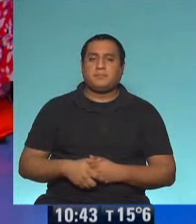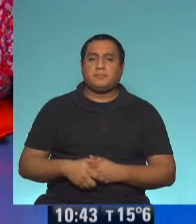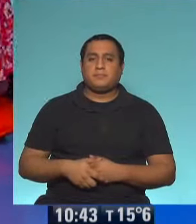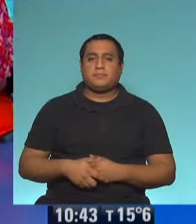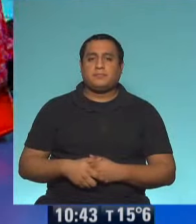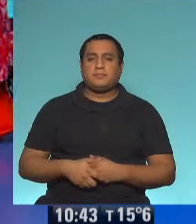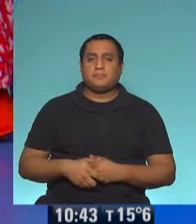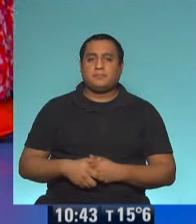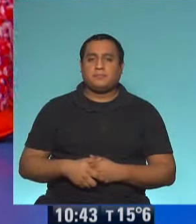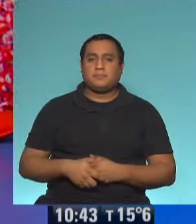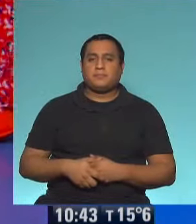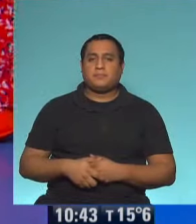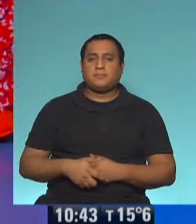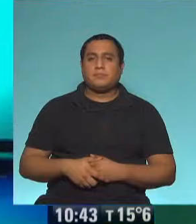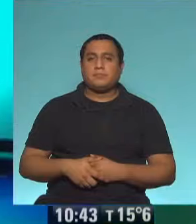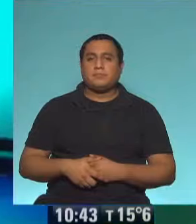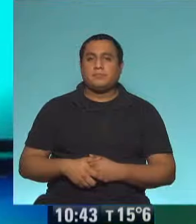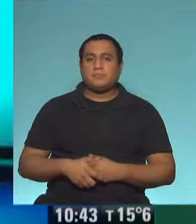aparte. Bien.